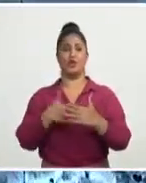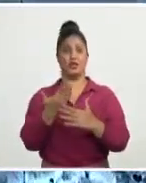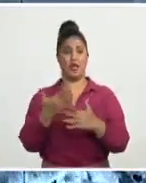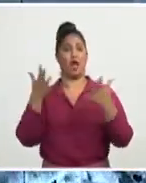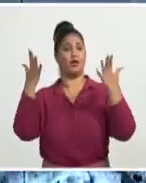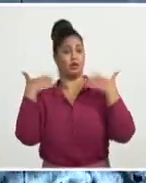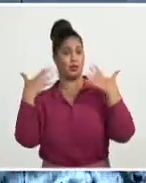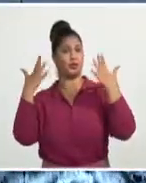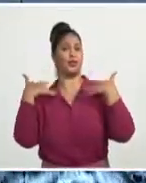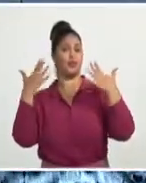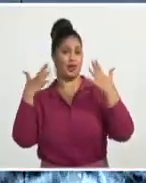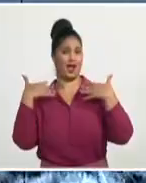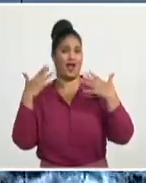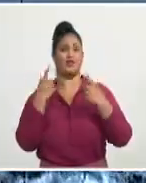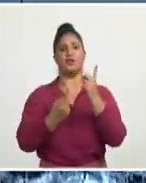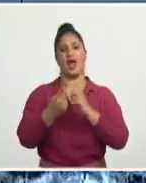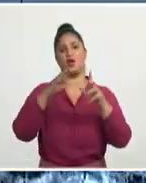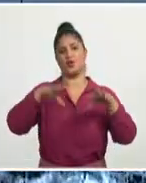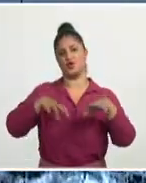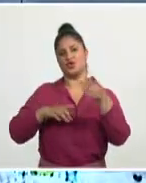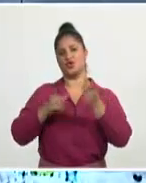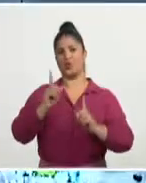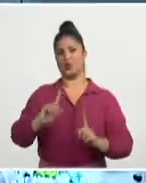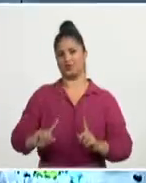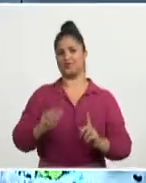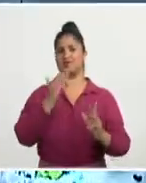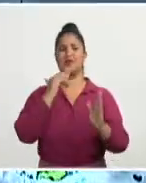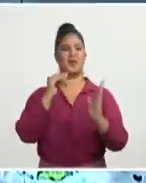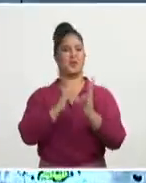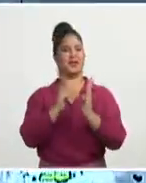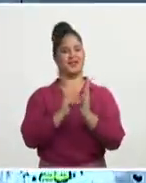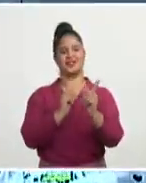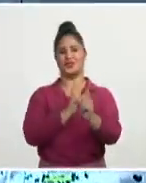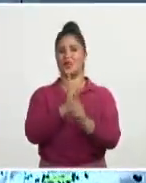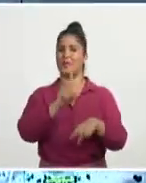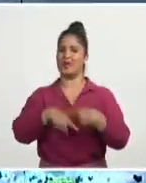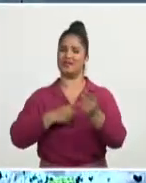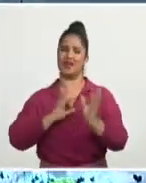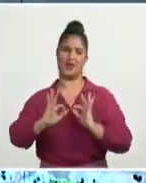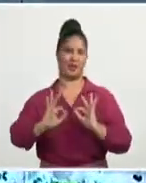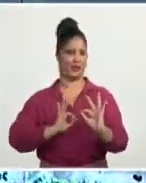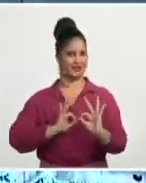calurosa en toda Cuba y con algunas lluvias en la región occidental. Hasta aquí el tiempo.